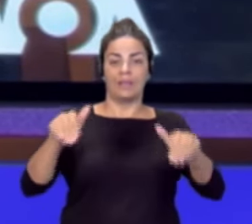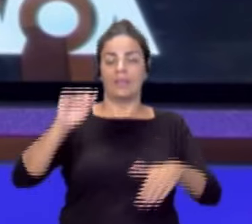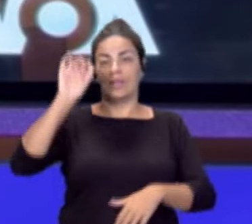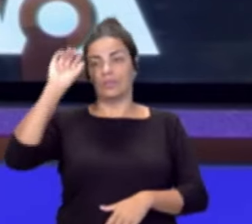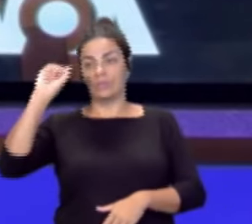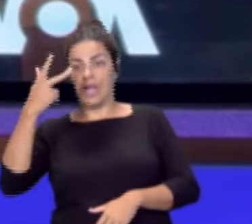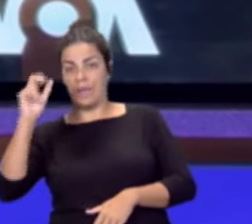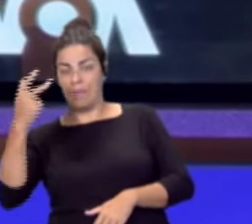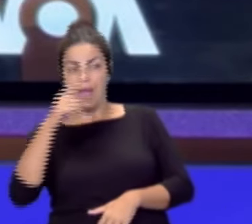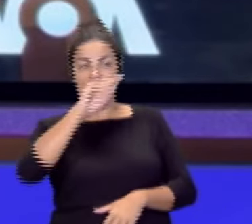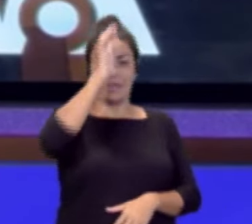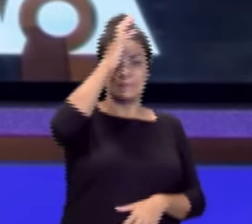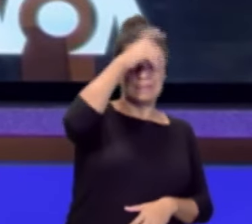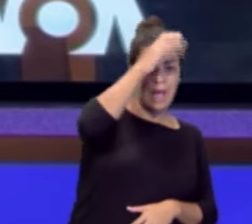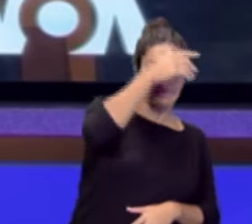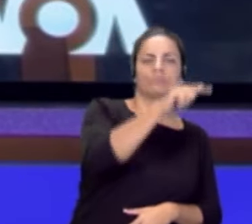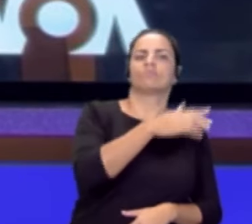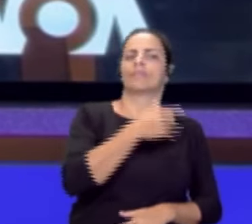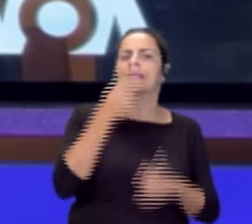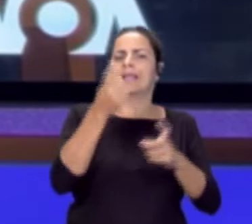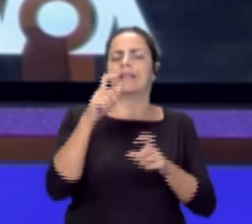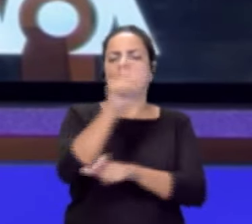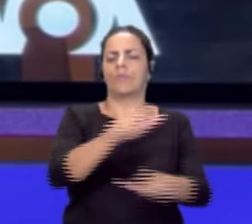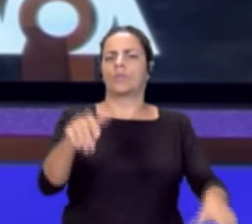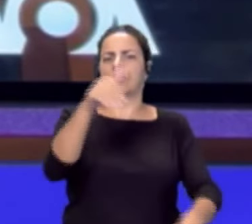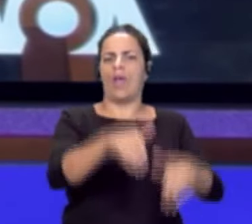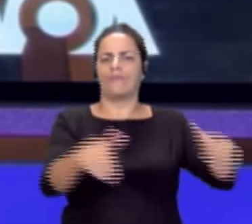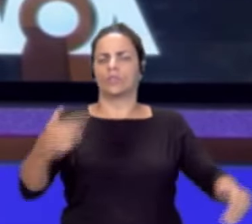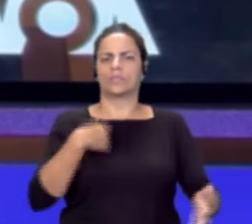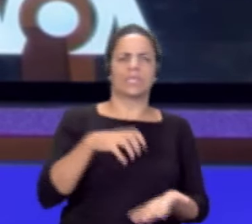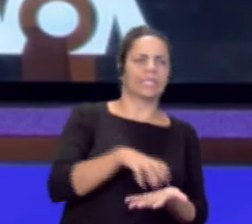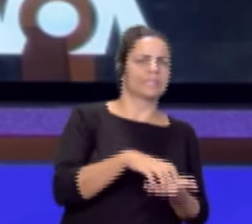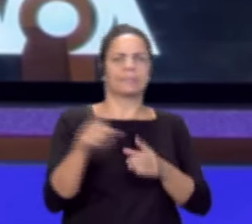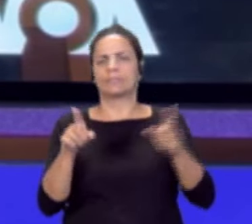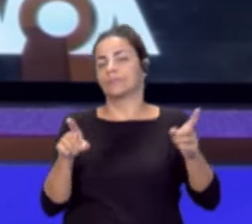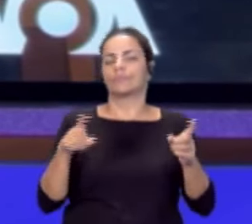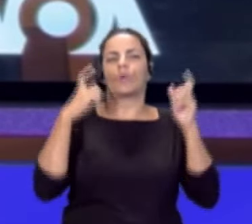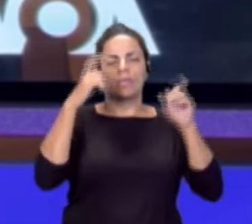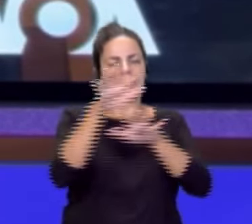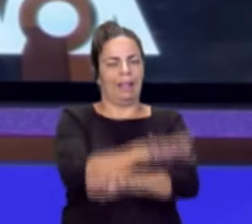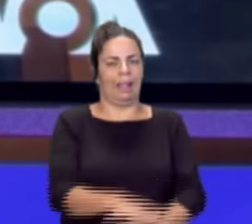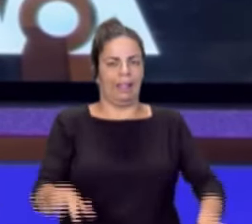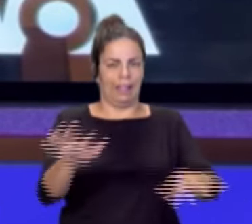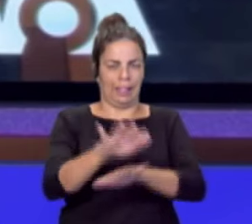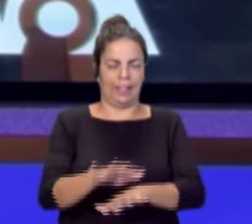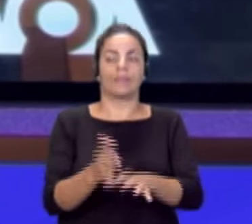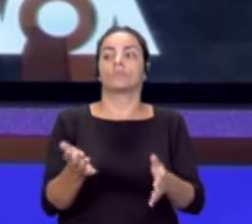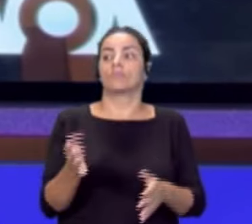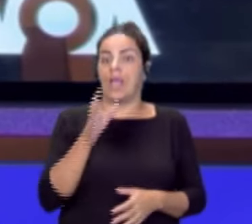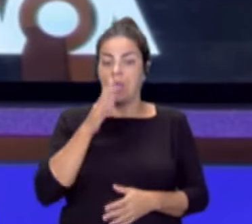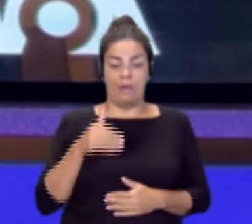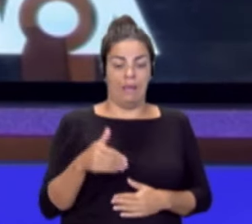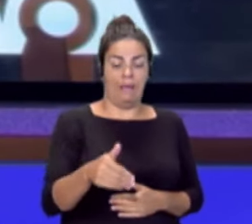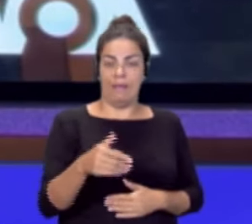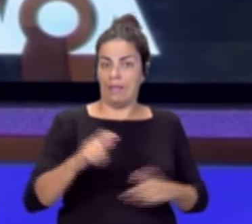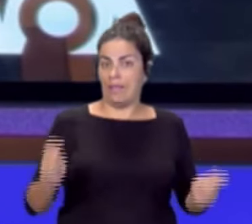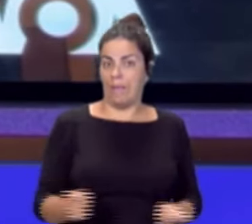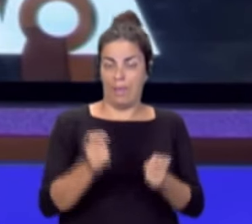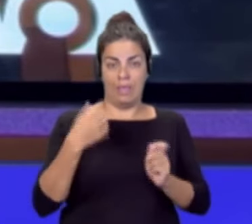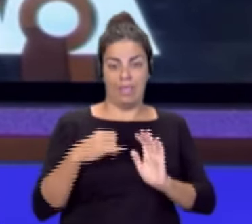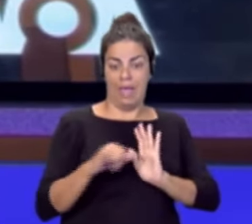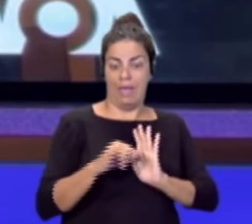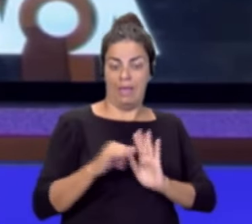Trump buscan convencer a los votantes que todavía no tienen claro por quién van a votar. Y en este último tramo de campaña se están